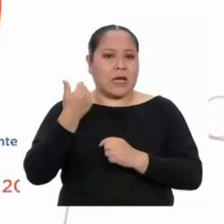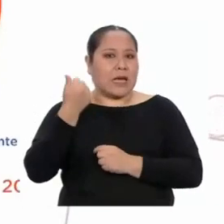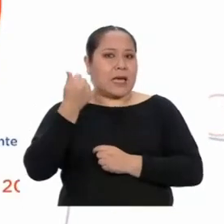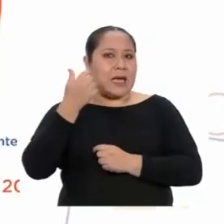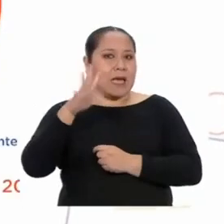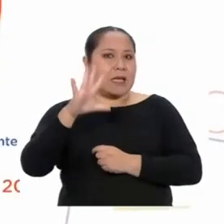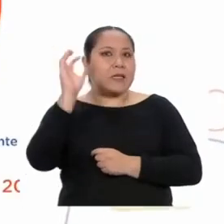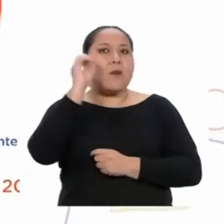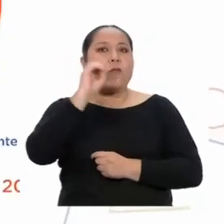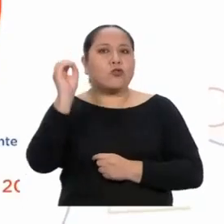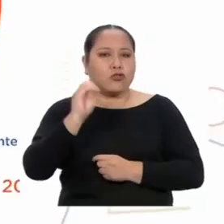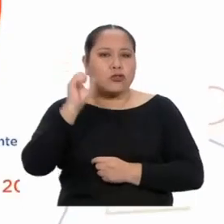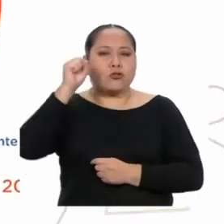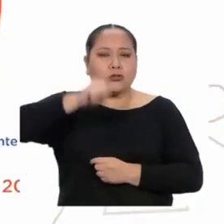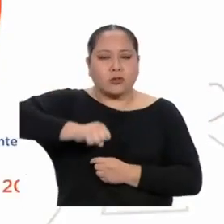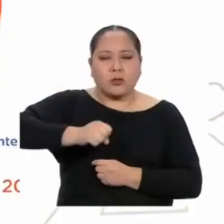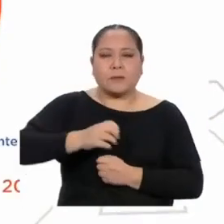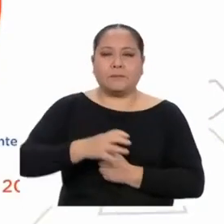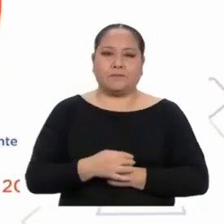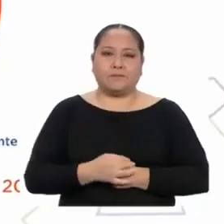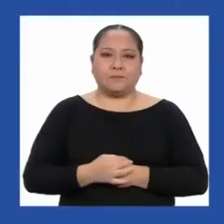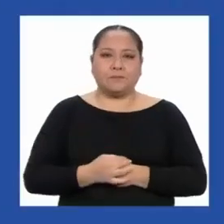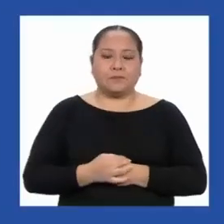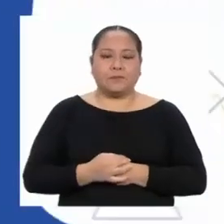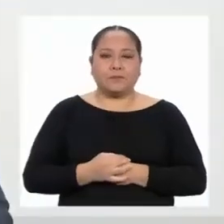lo era.